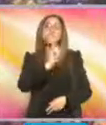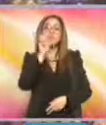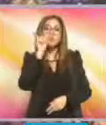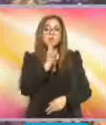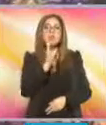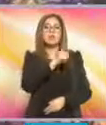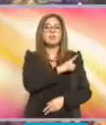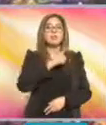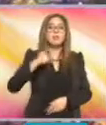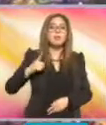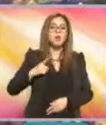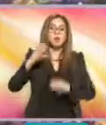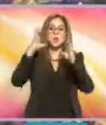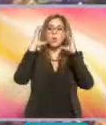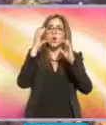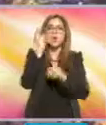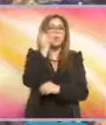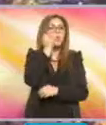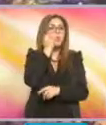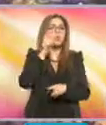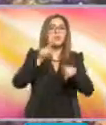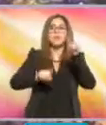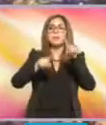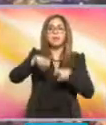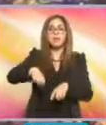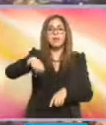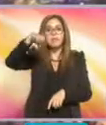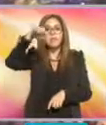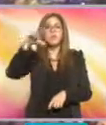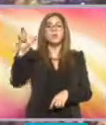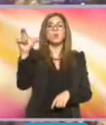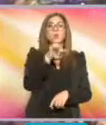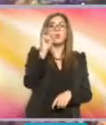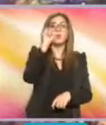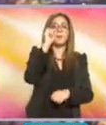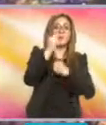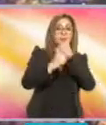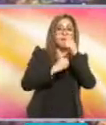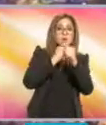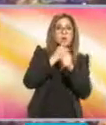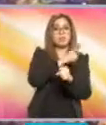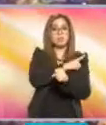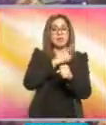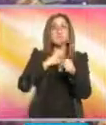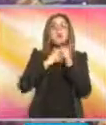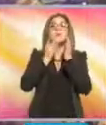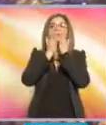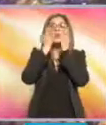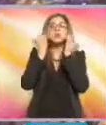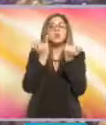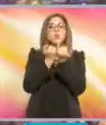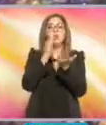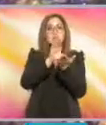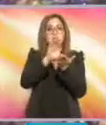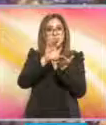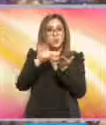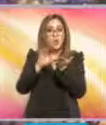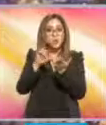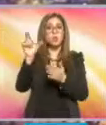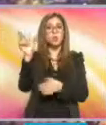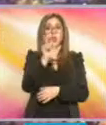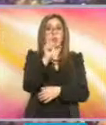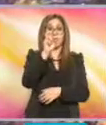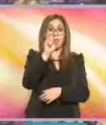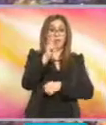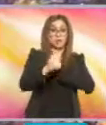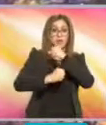nos cuidemos mucho a cualquier edad. A partir de los 20 empecemos a hidratar bien nuestra piel y nuestras células, y en los 30 obviamente